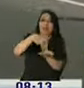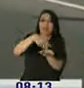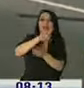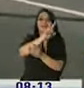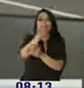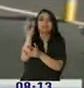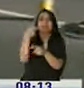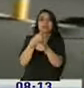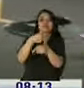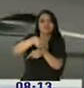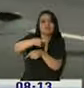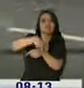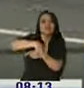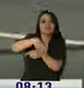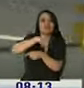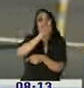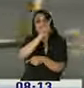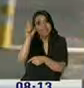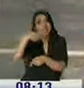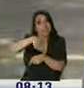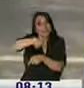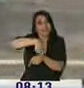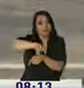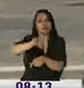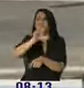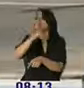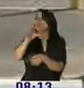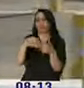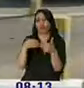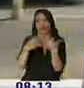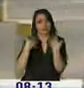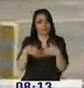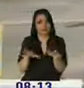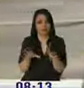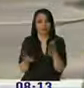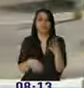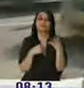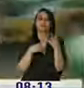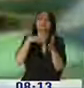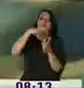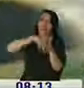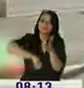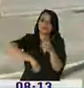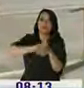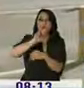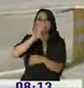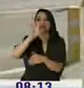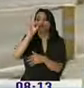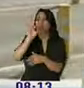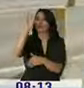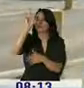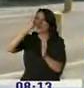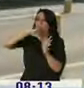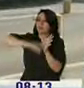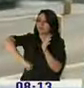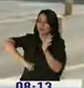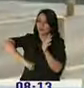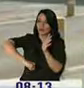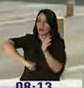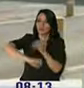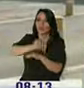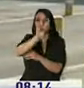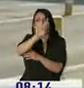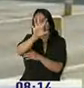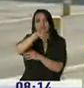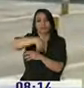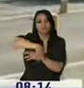las primeras 100 pasadas, que equivalen a $30, y tiene un descuento del 25%, es decir, tienen 25